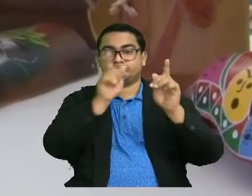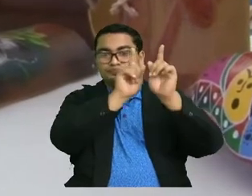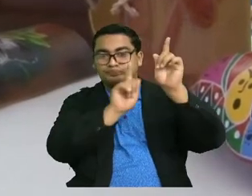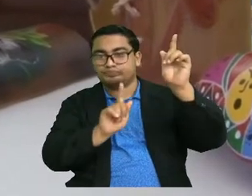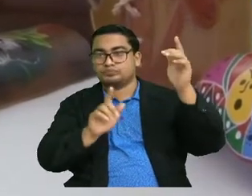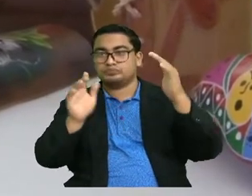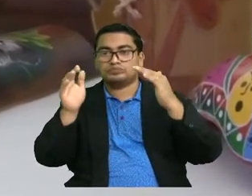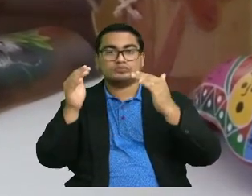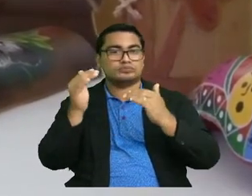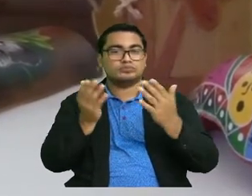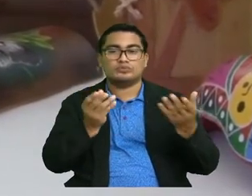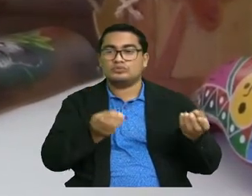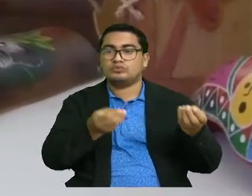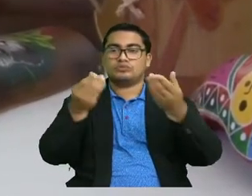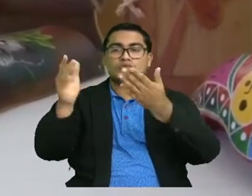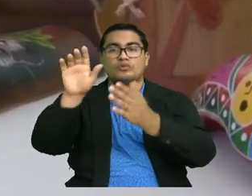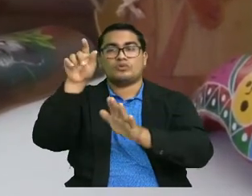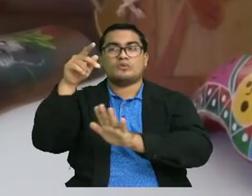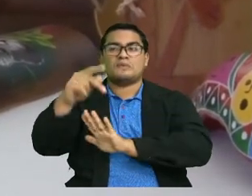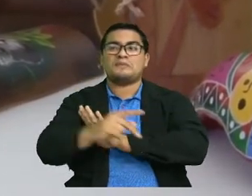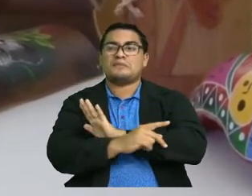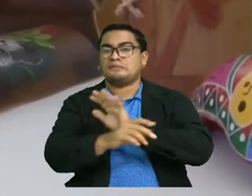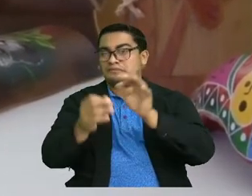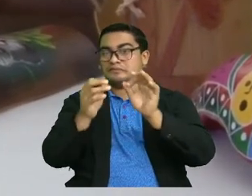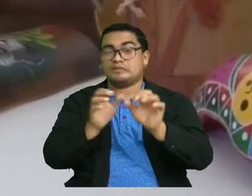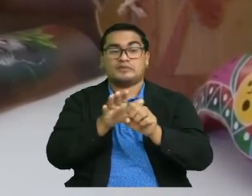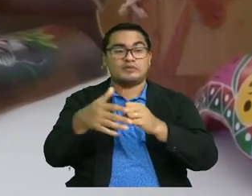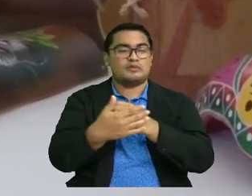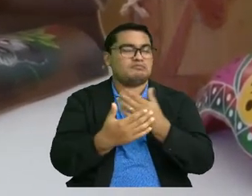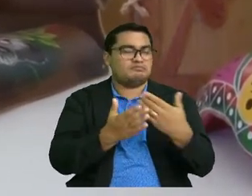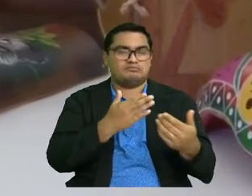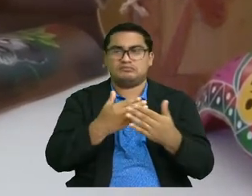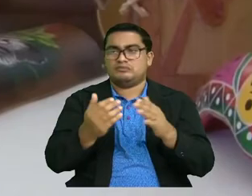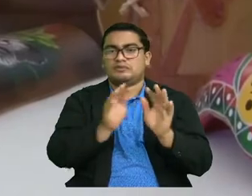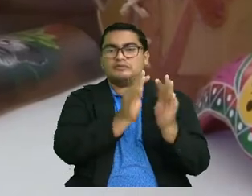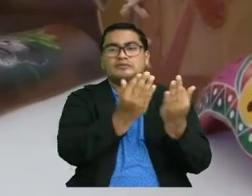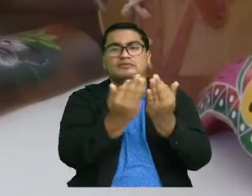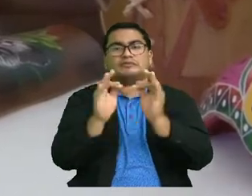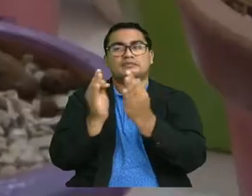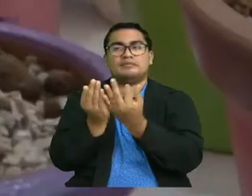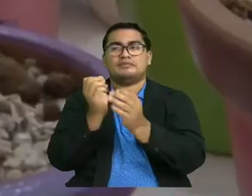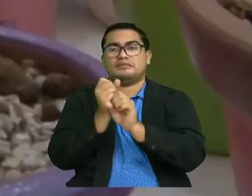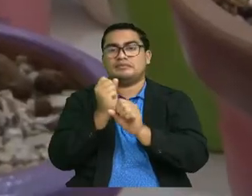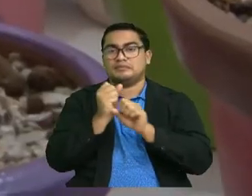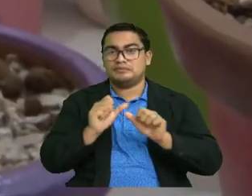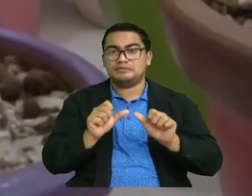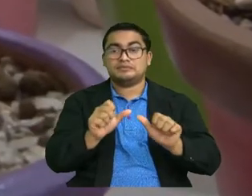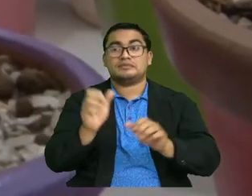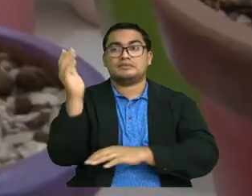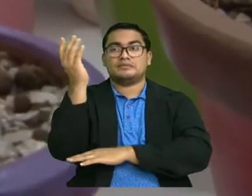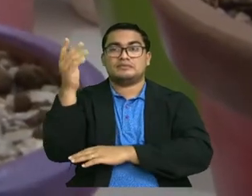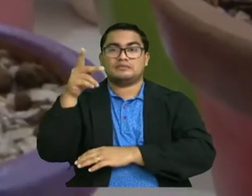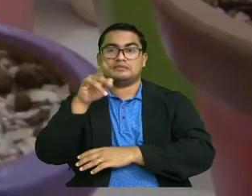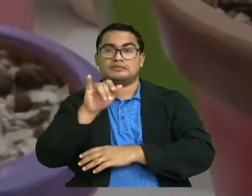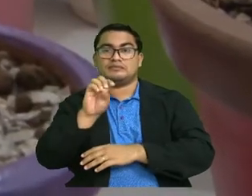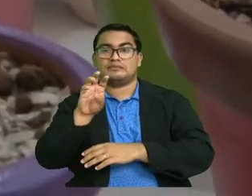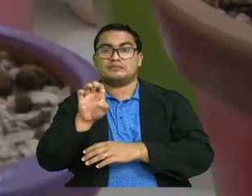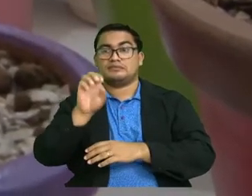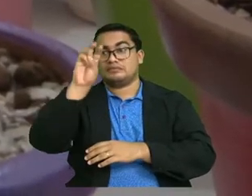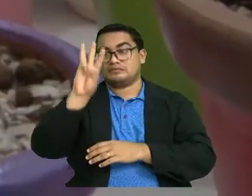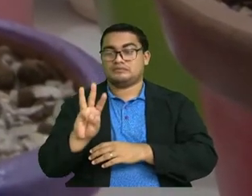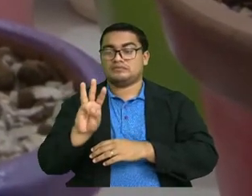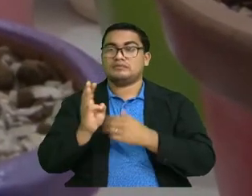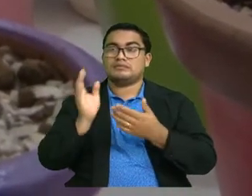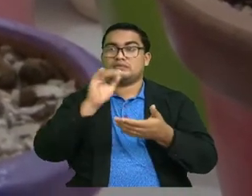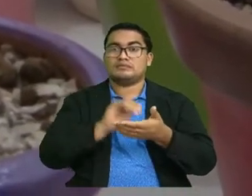exportación a pesar de la pandemia. Y eso ha sido porque las familias siguen trabajando. Entonces, ¿cómo no hacer una Expo Pyme en esta tercera edición,